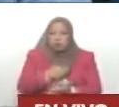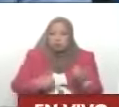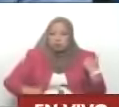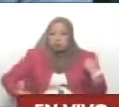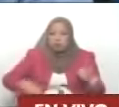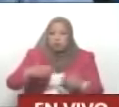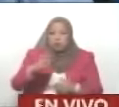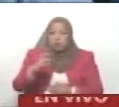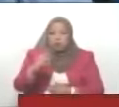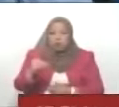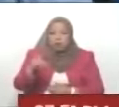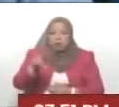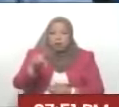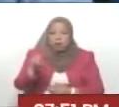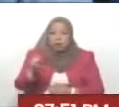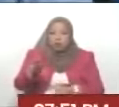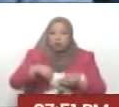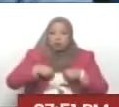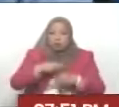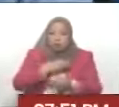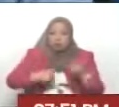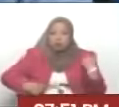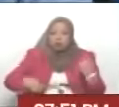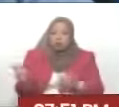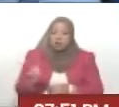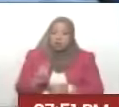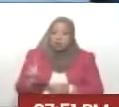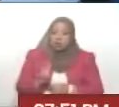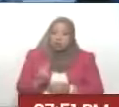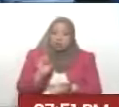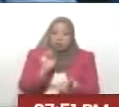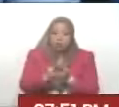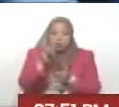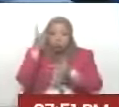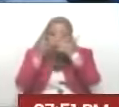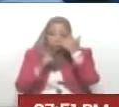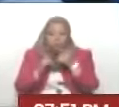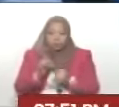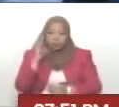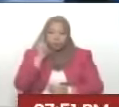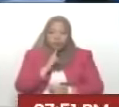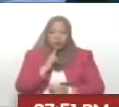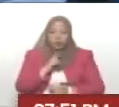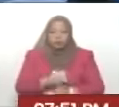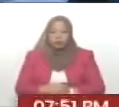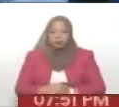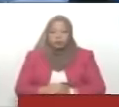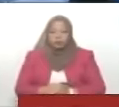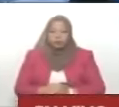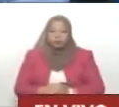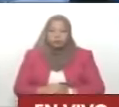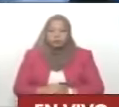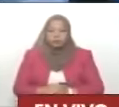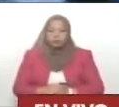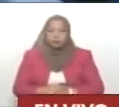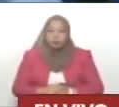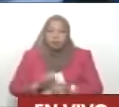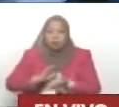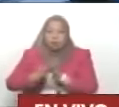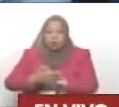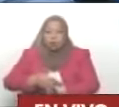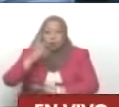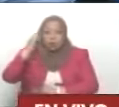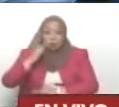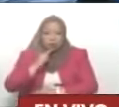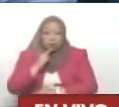Carmona Estanga, asumo la presidencia de Venezuela. Y eliminó el carácter bolivariano. Escondieron el cuadro. ¿Te engañaron o